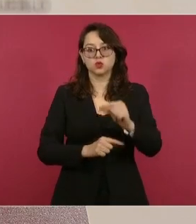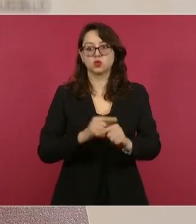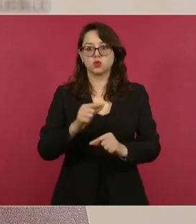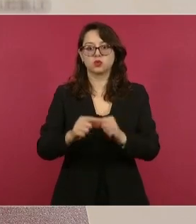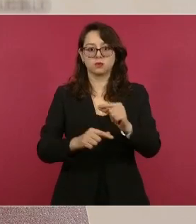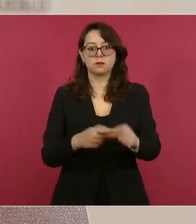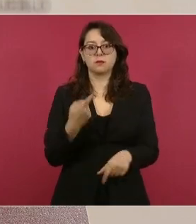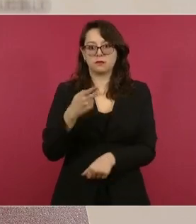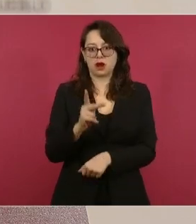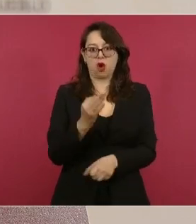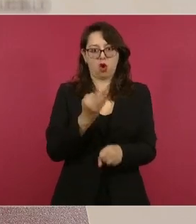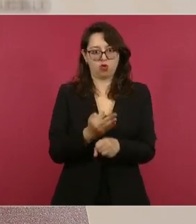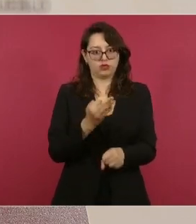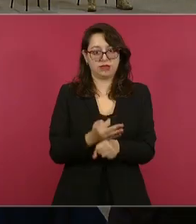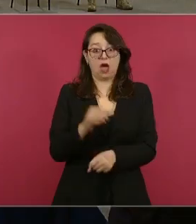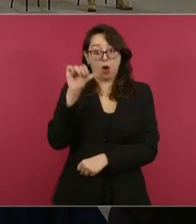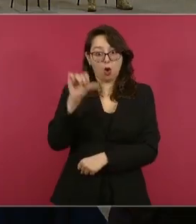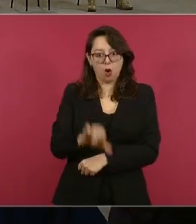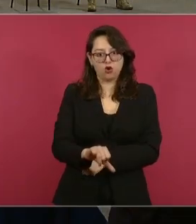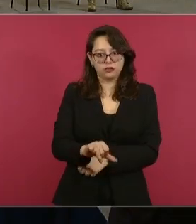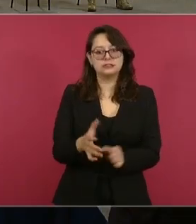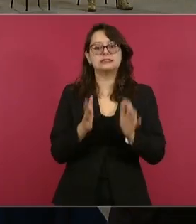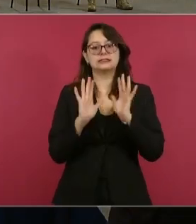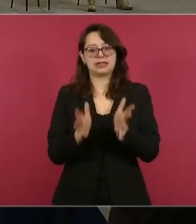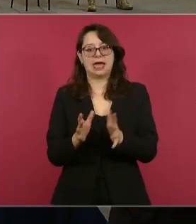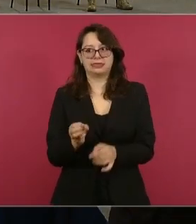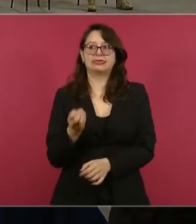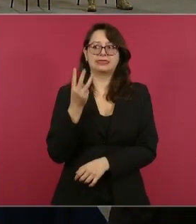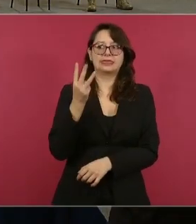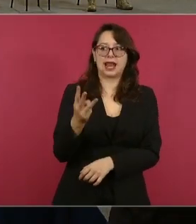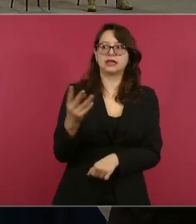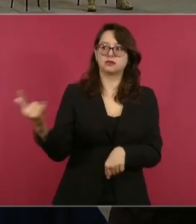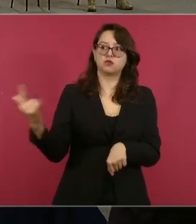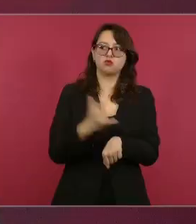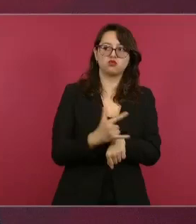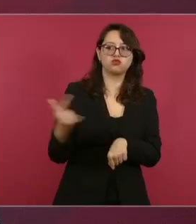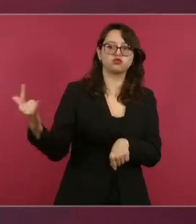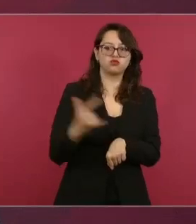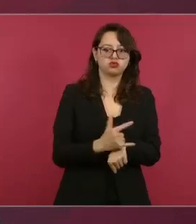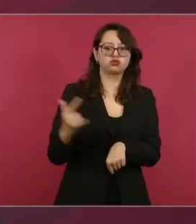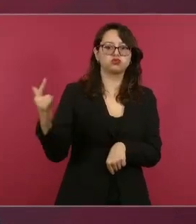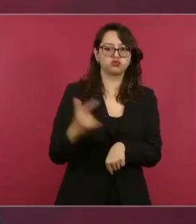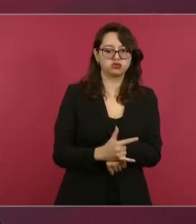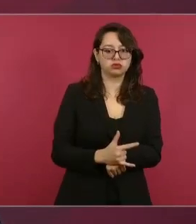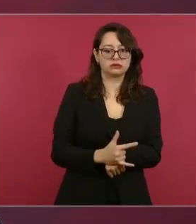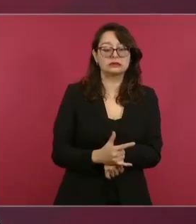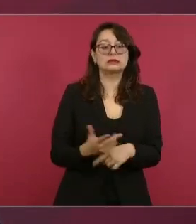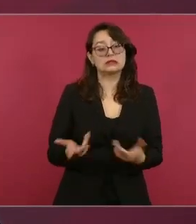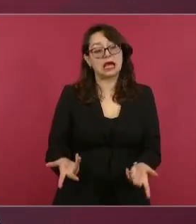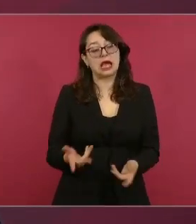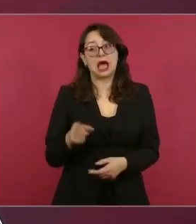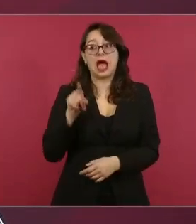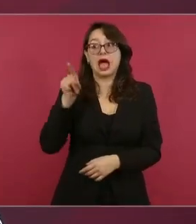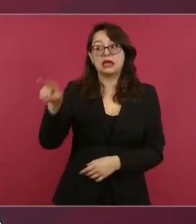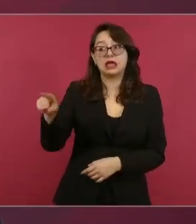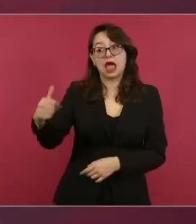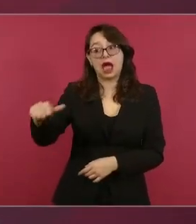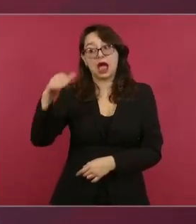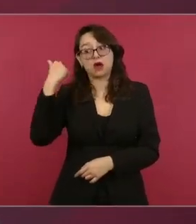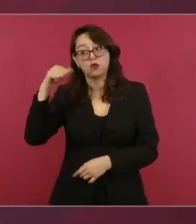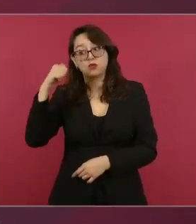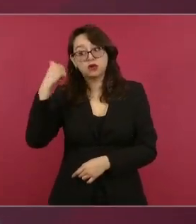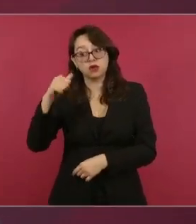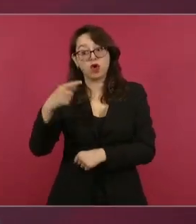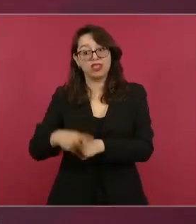respecto de los vuelos allá en el Aeropuerto Internacional de Acapulco. Sí está dañado, pues sí tuvo daño. La pista